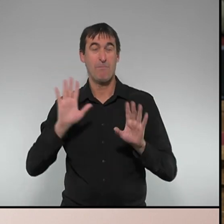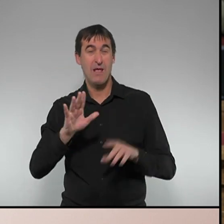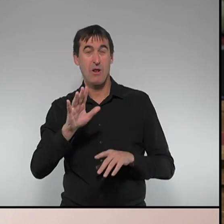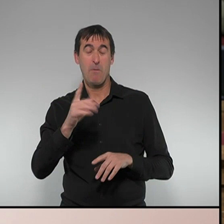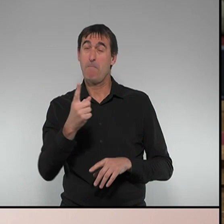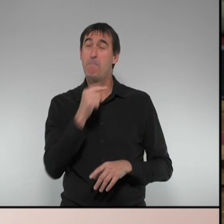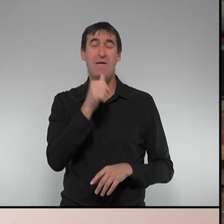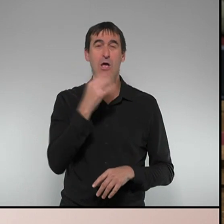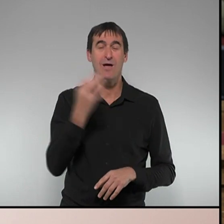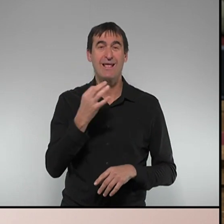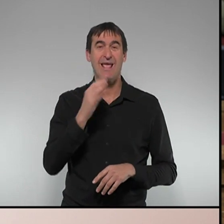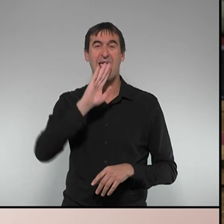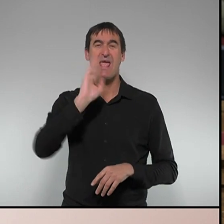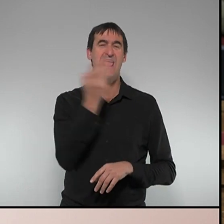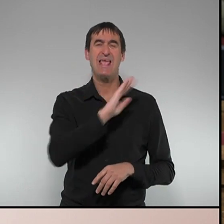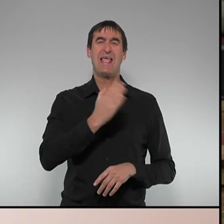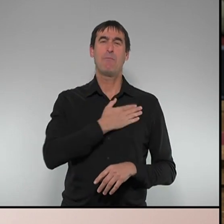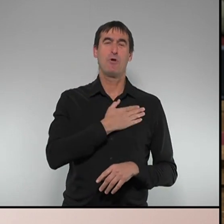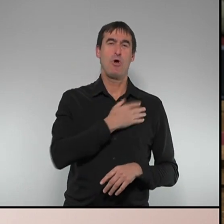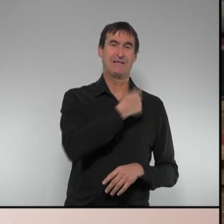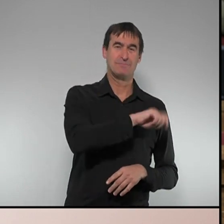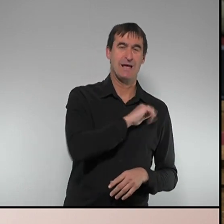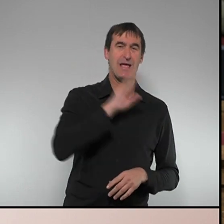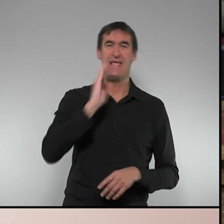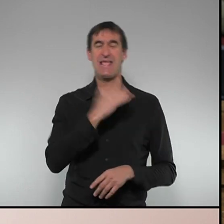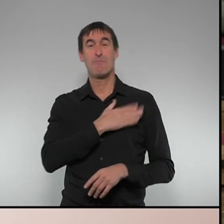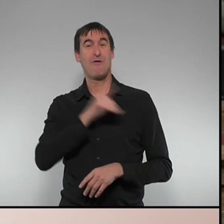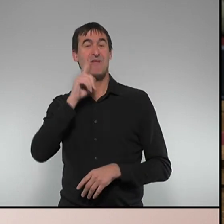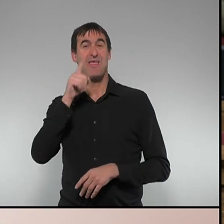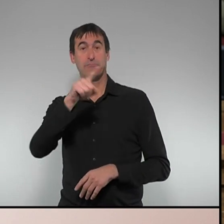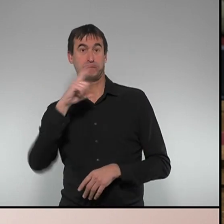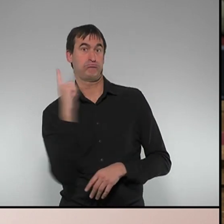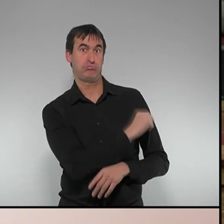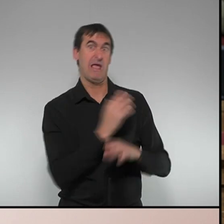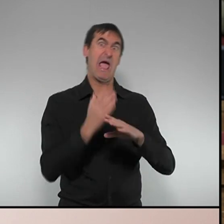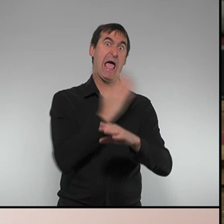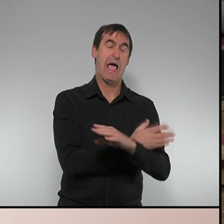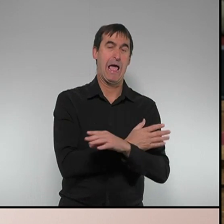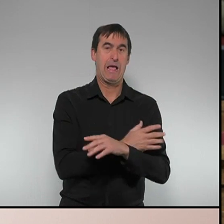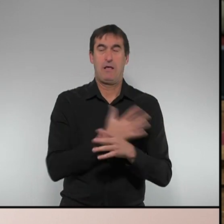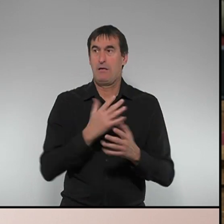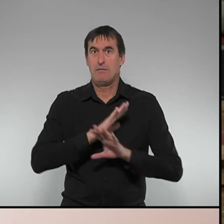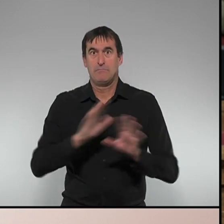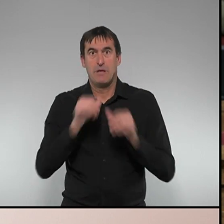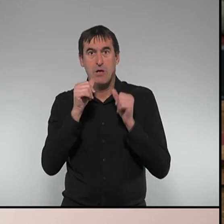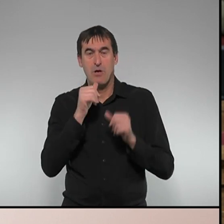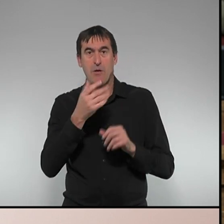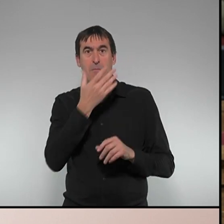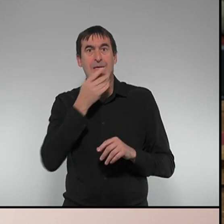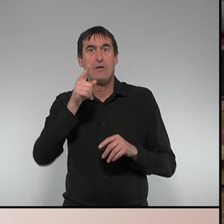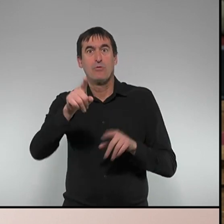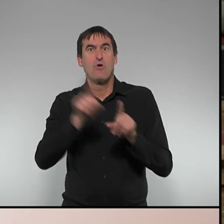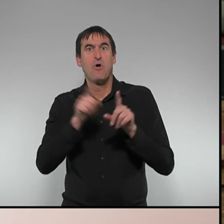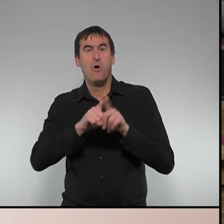escuchar los himnos de España y Francia. Seguro que en su cabeza eso también era espectacular. Y que parecía usted Mel Gibson haciendo de William